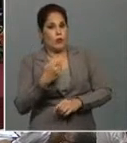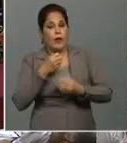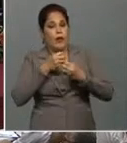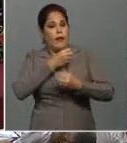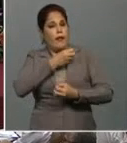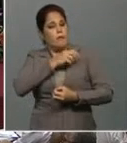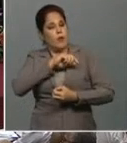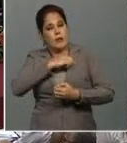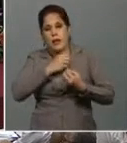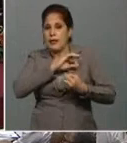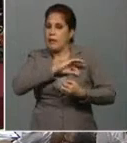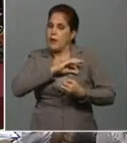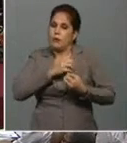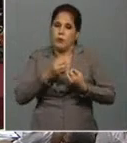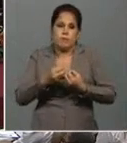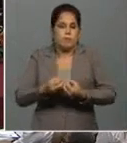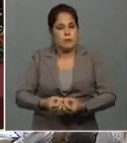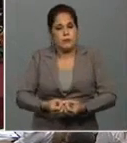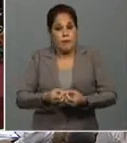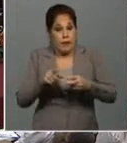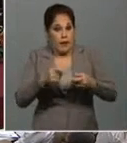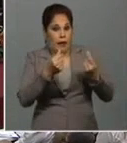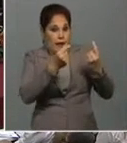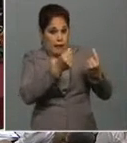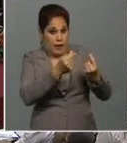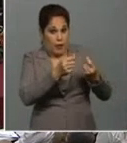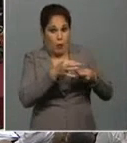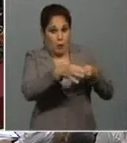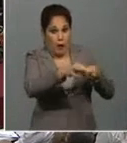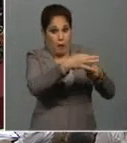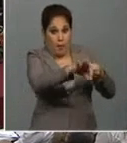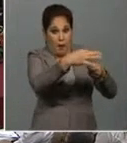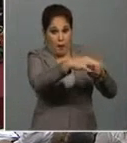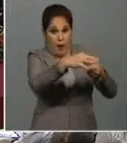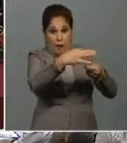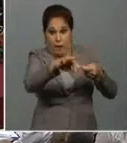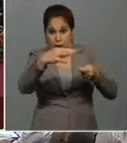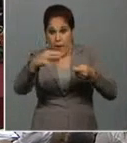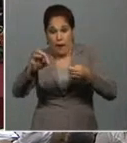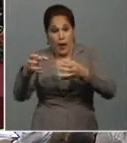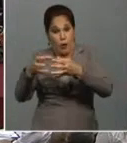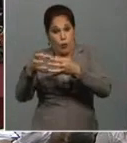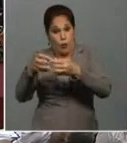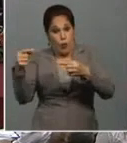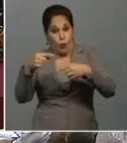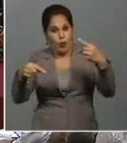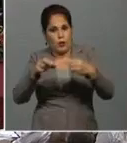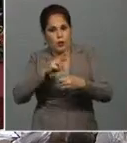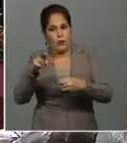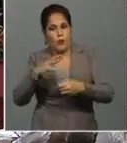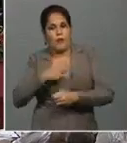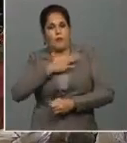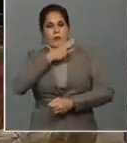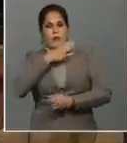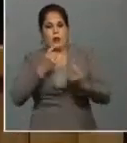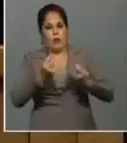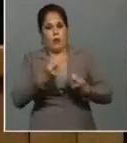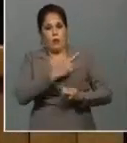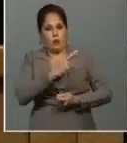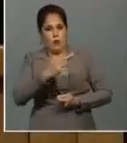sentimientos y paradigmas el dinero corre raudales para enterrar a la revolución